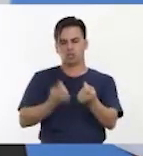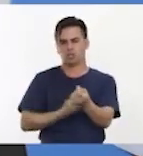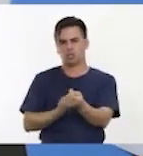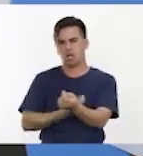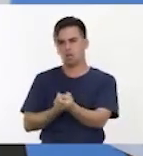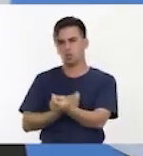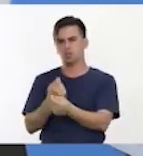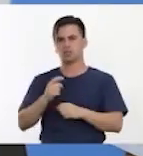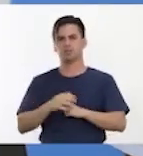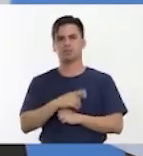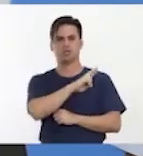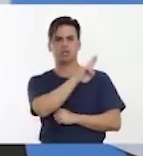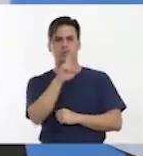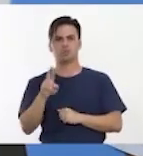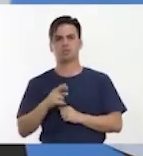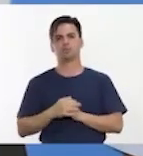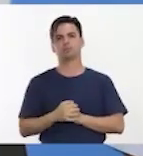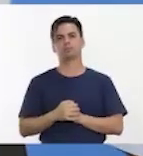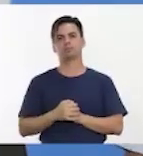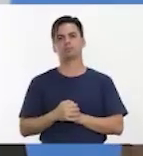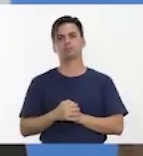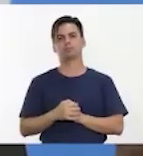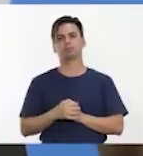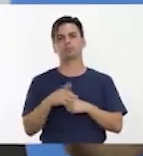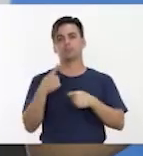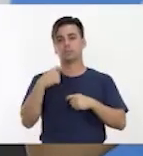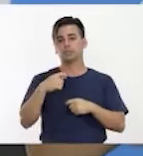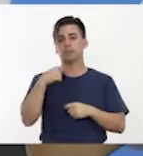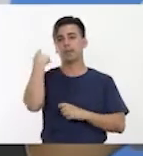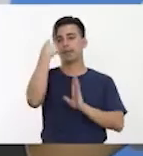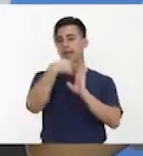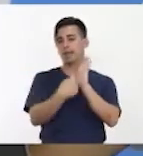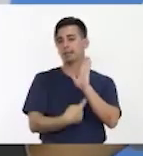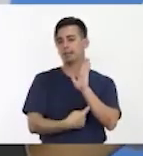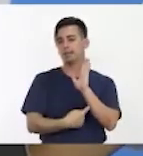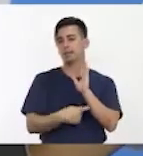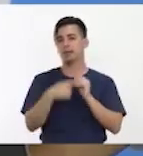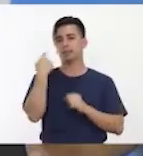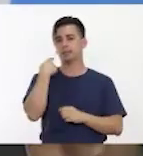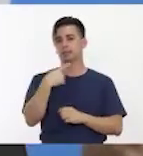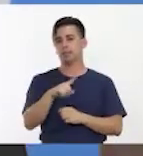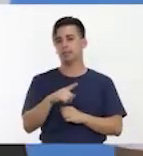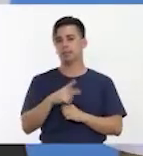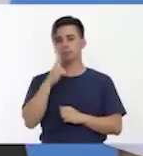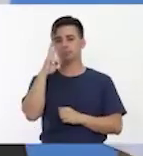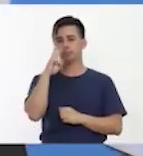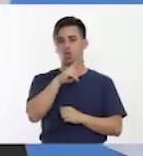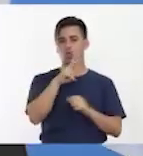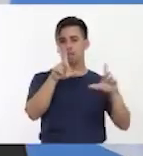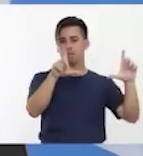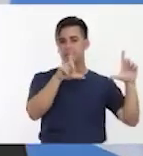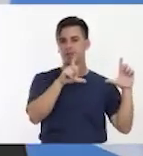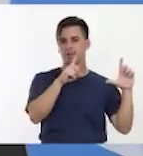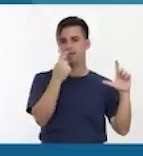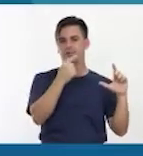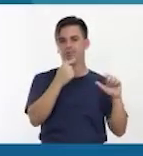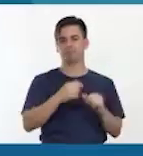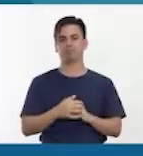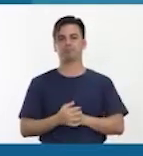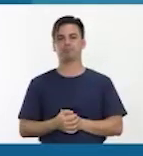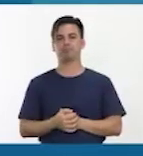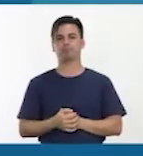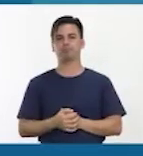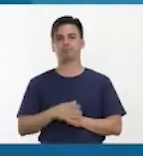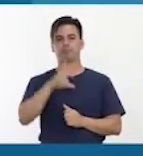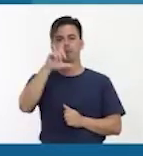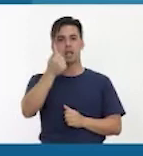movimiento revolucionario y caracterizar las que aparecen en pantalla: